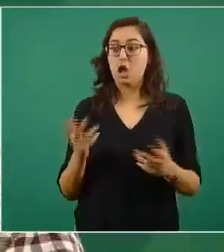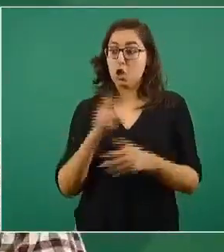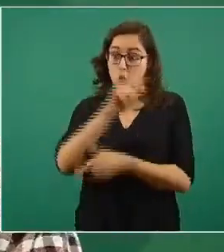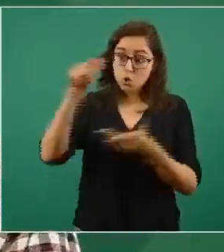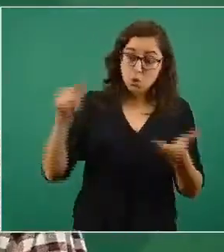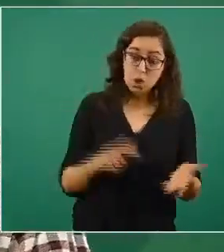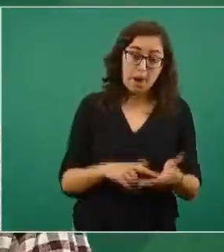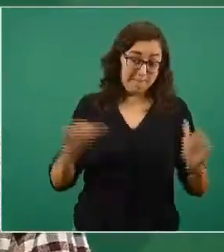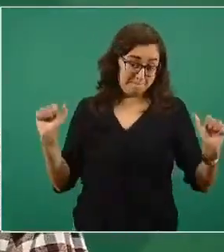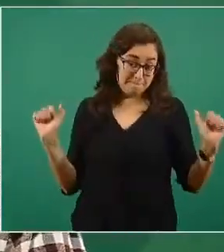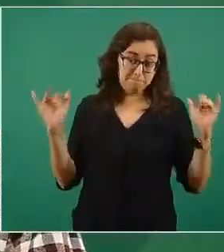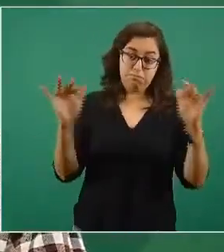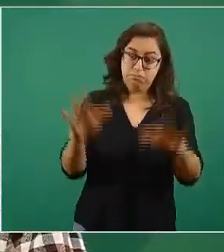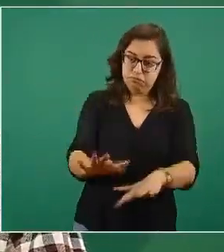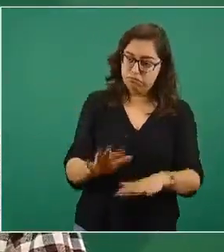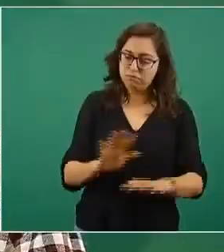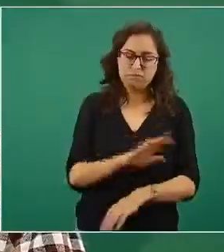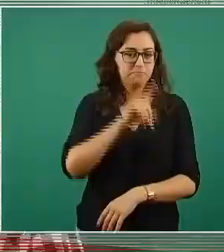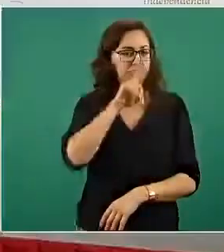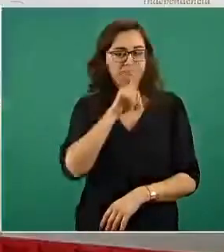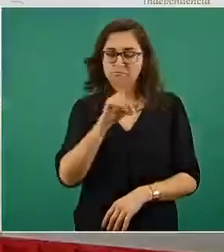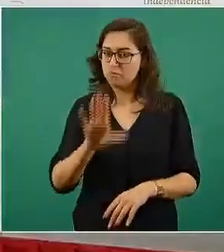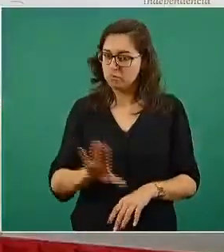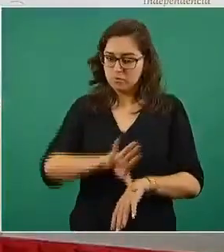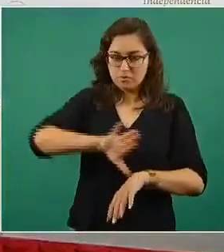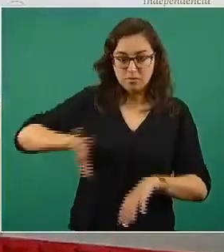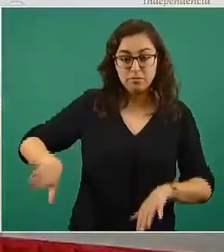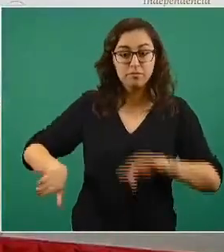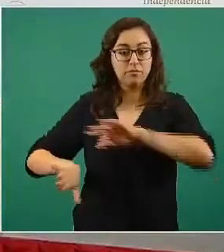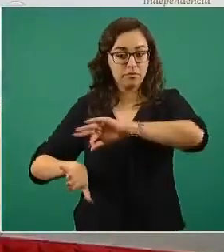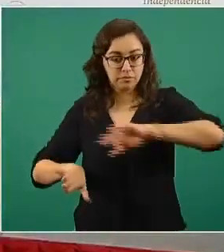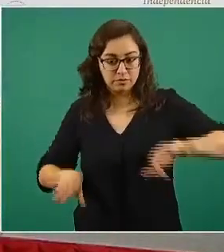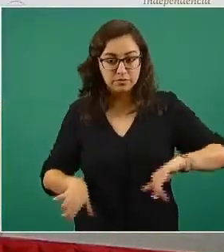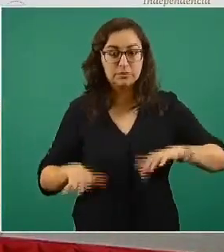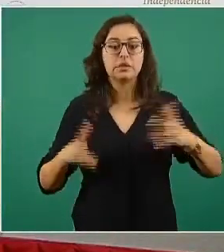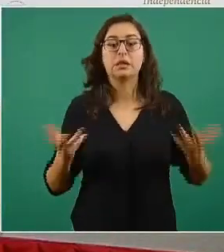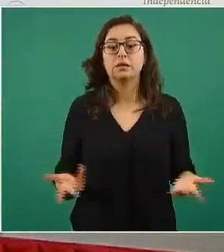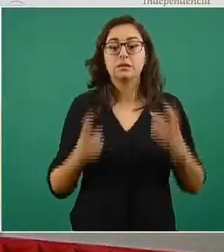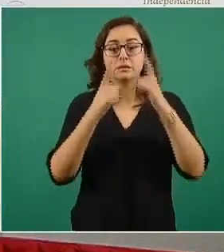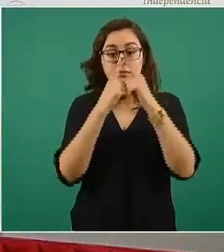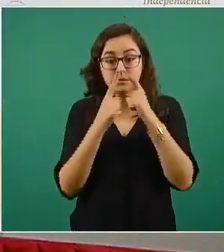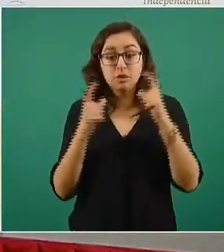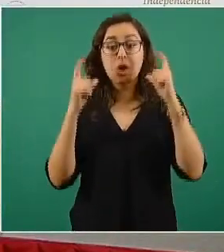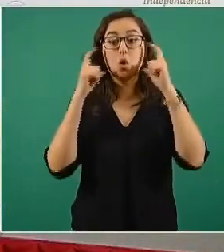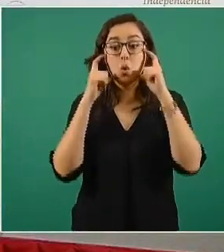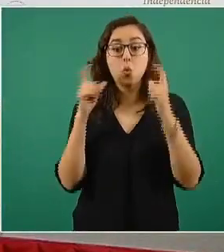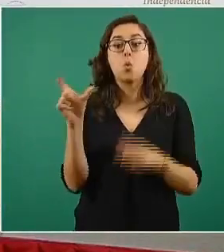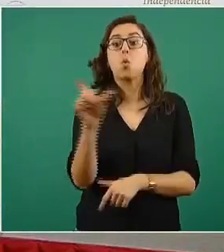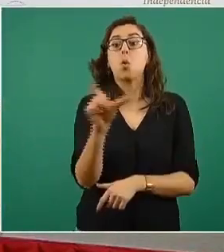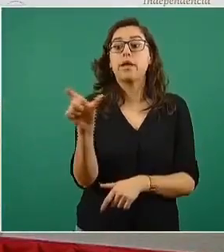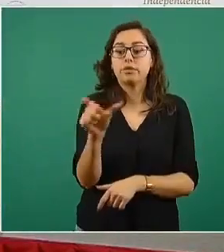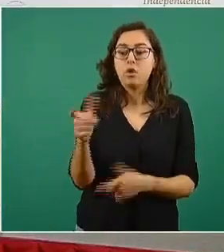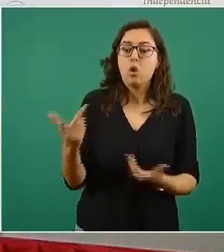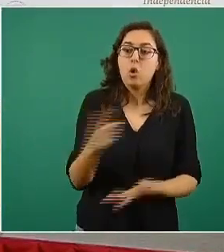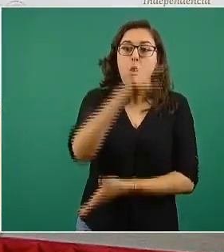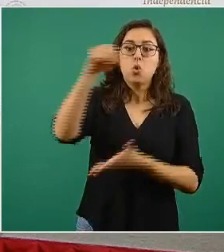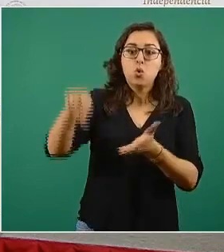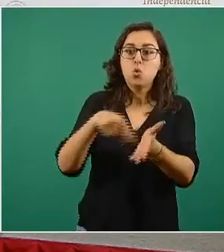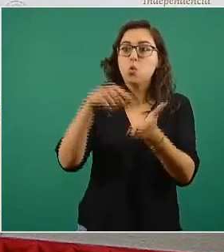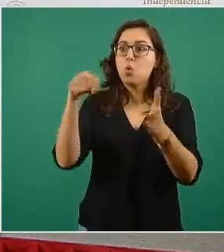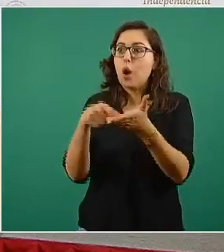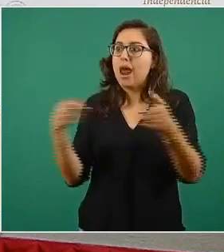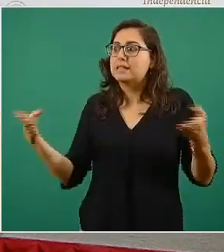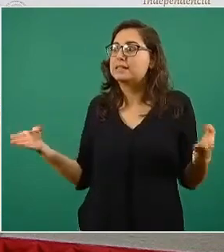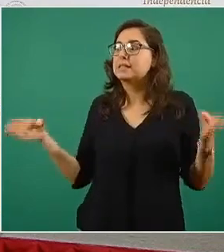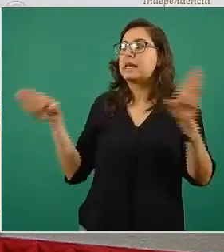espacios públicos en la medida de lo posible, del uso de cubrebocas, particularmente en espacios públicos cerrados,